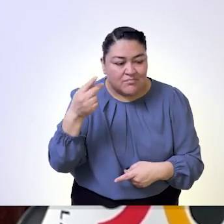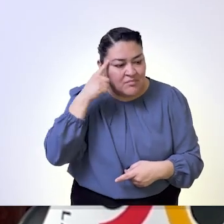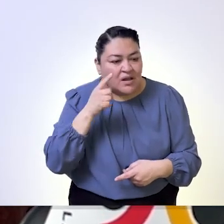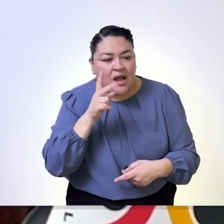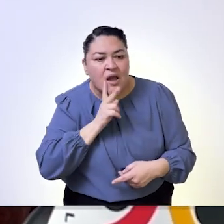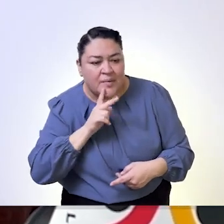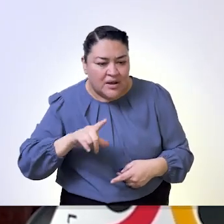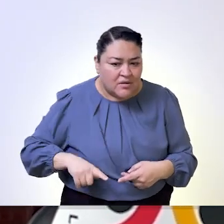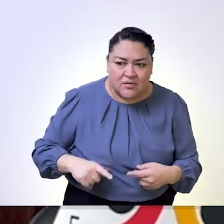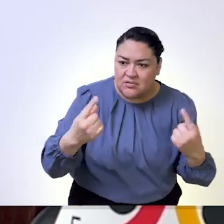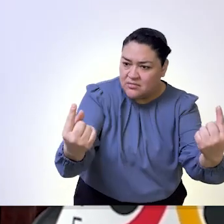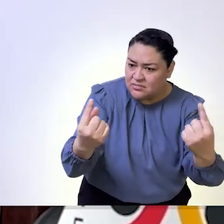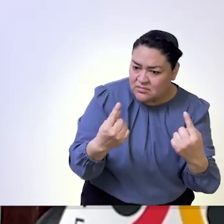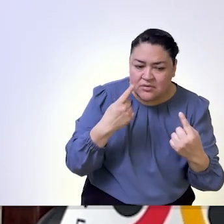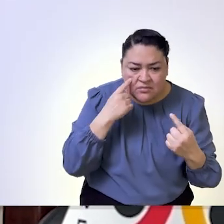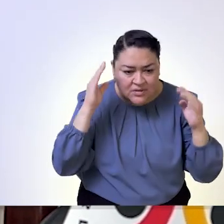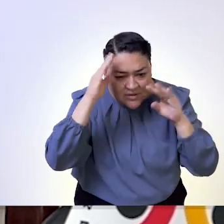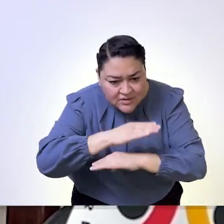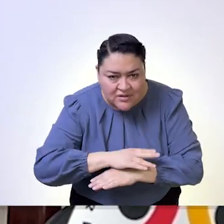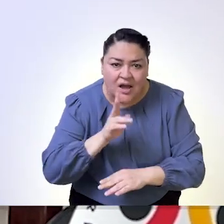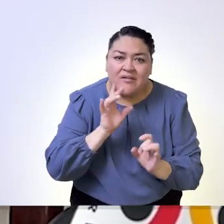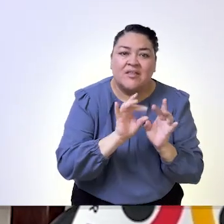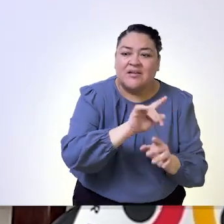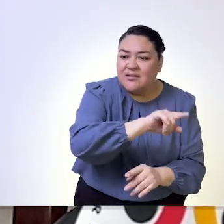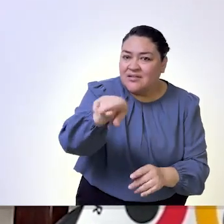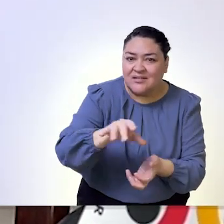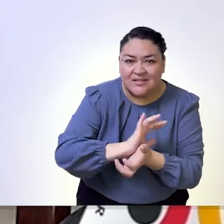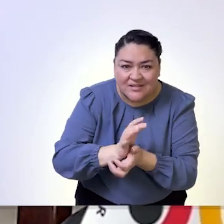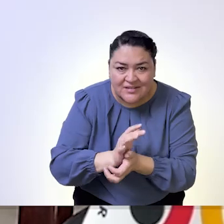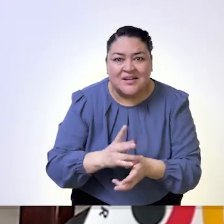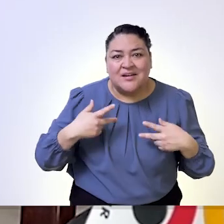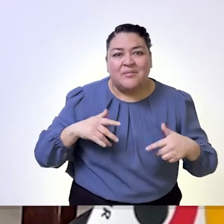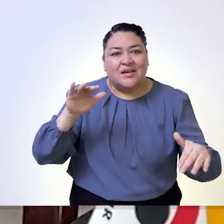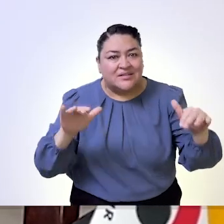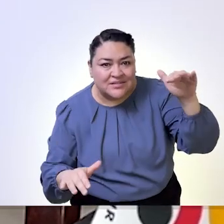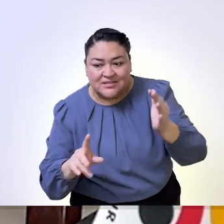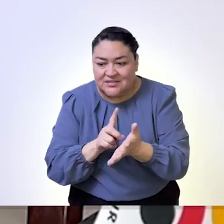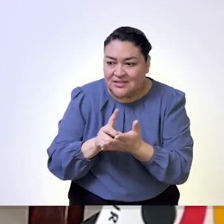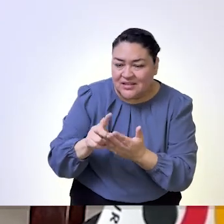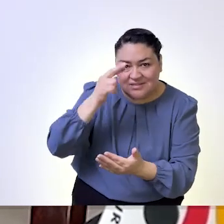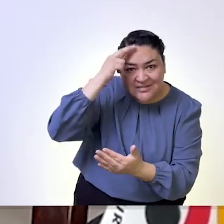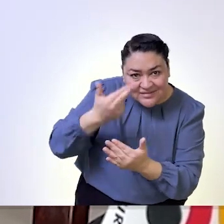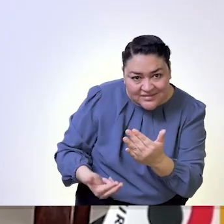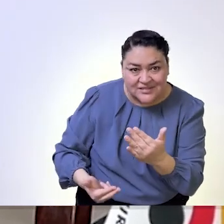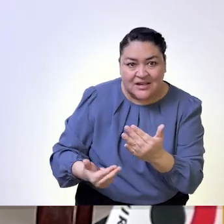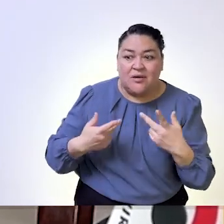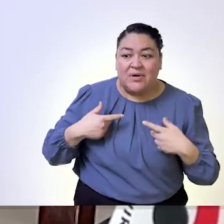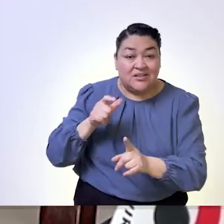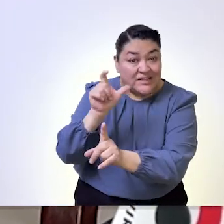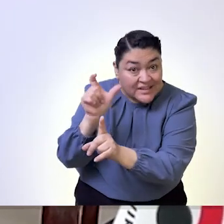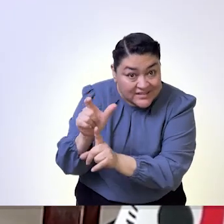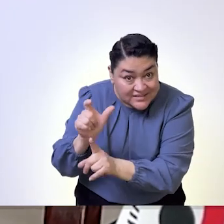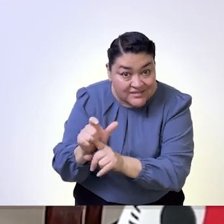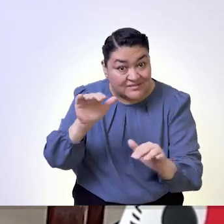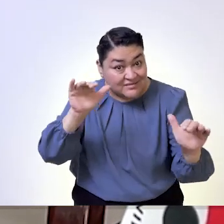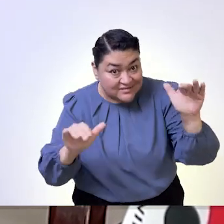Enrique, esta intervención por parte del Estado sobre todo estas situaciones asimétricas en el acceso a los derechos y en la